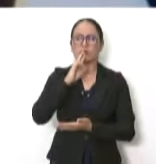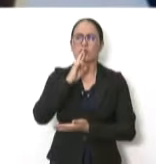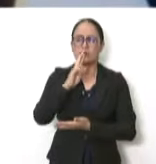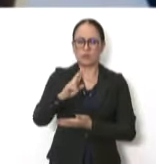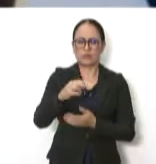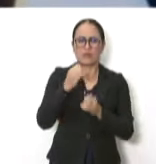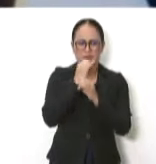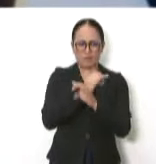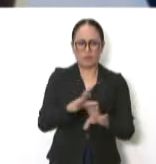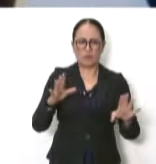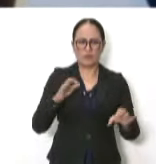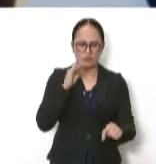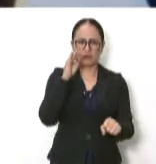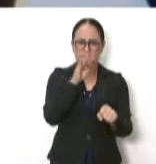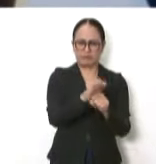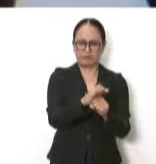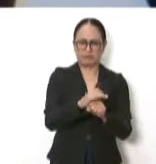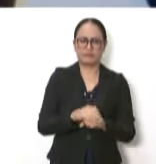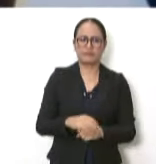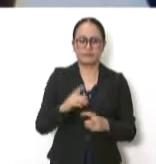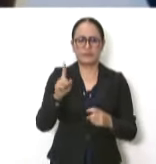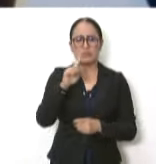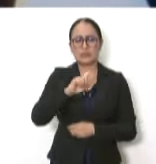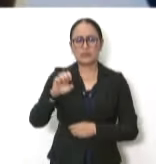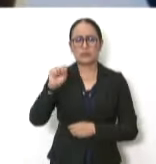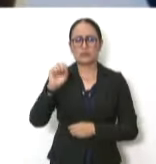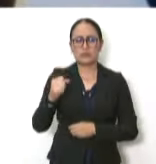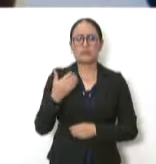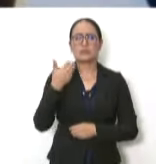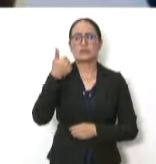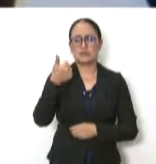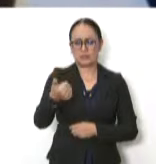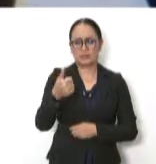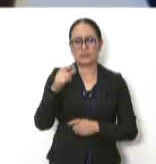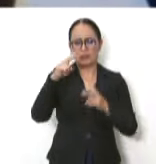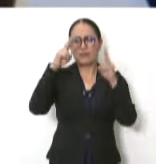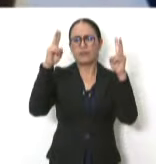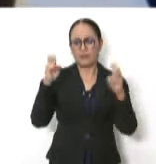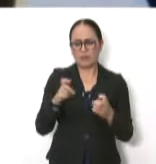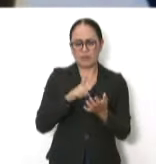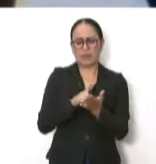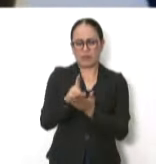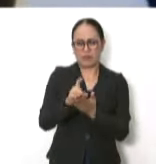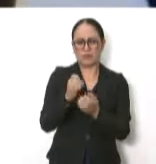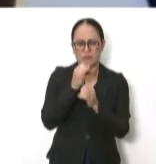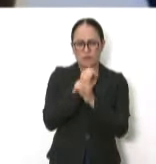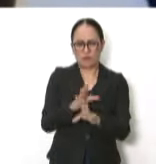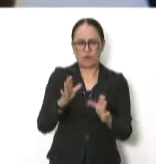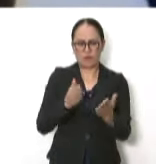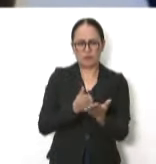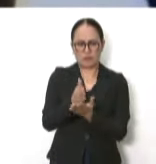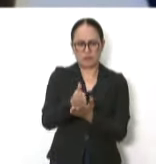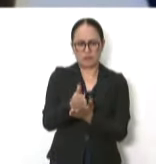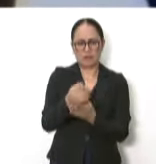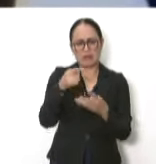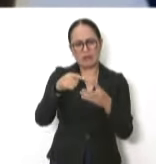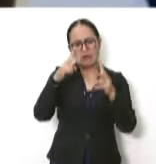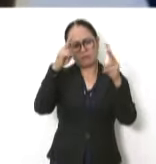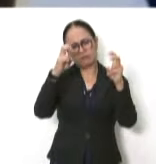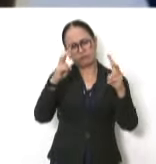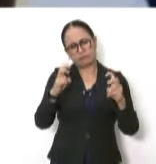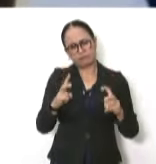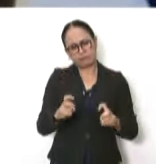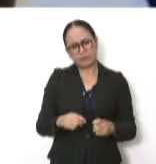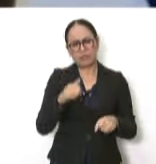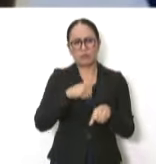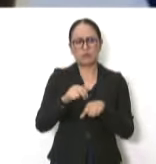de protección de datos personales, 166 en materia de derecho de acceso a la información relacionado según corresponde